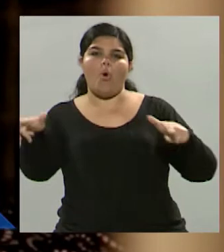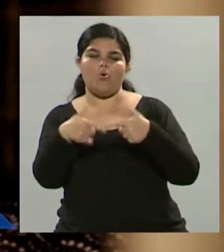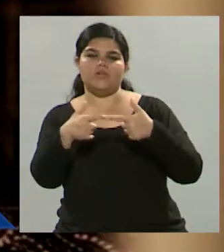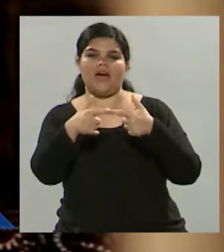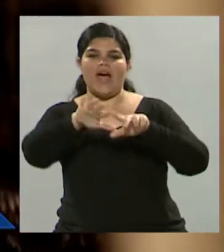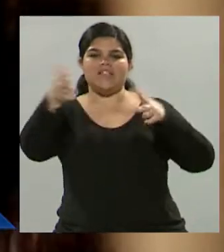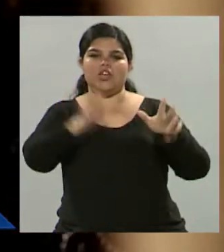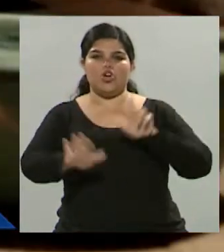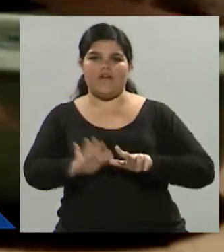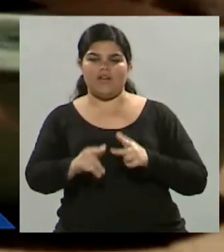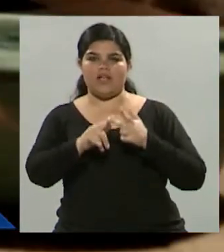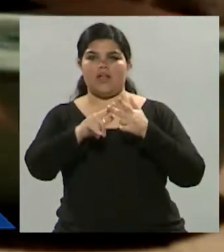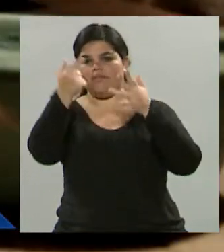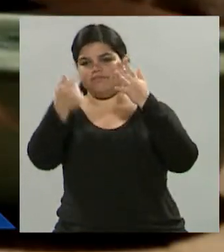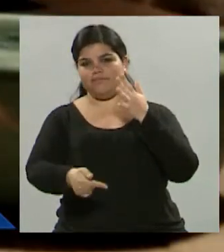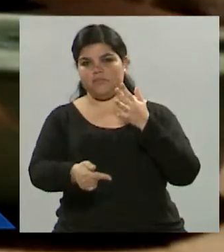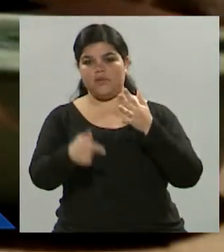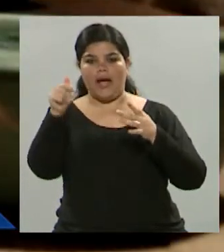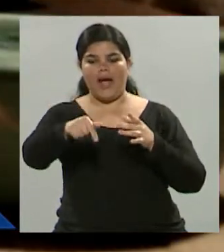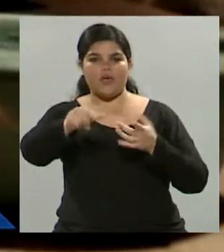una especie de teatralidad bastante